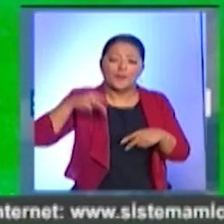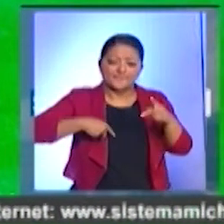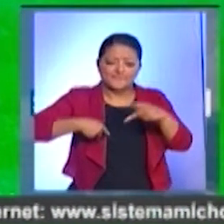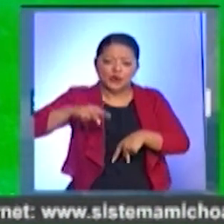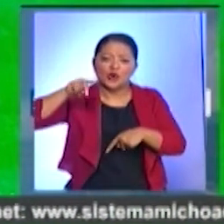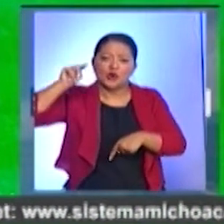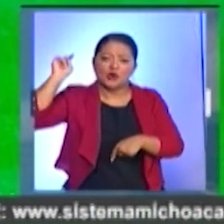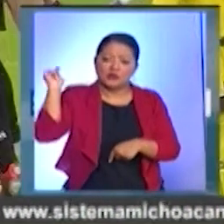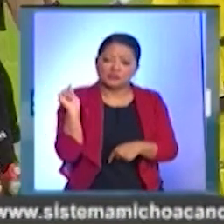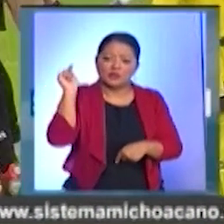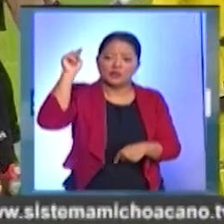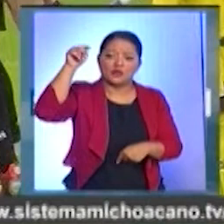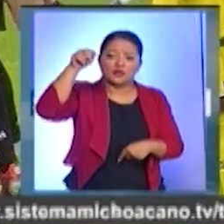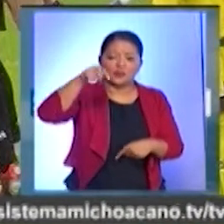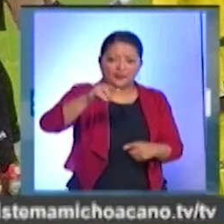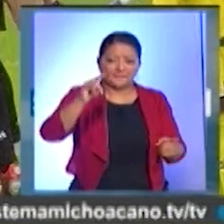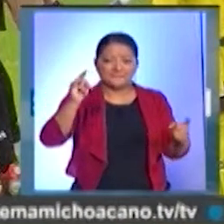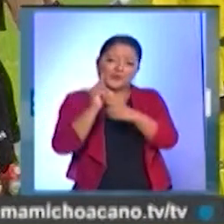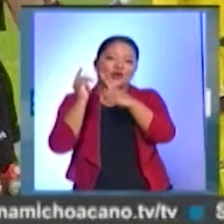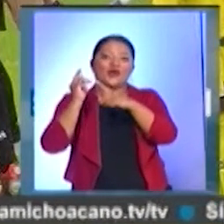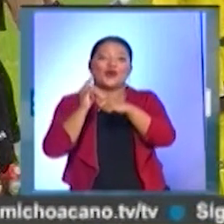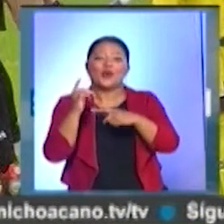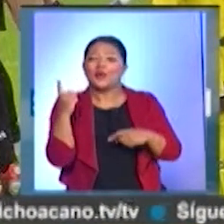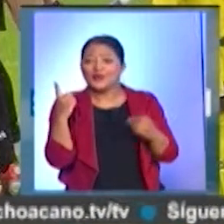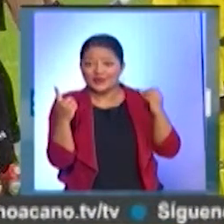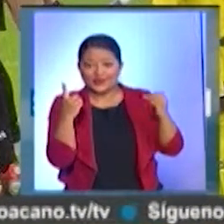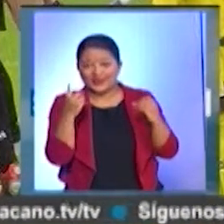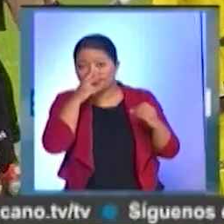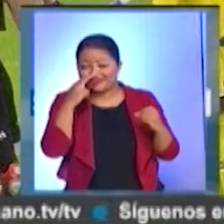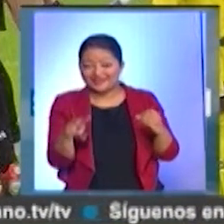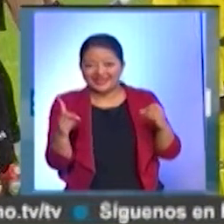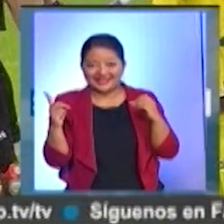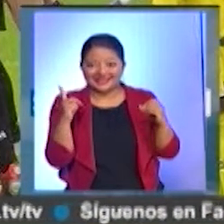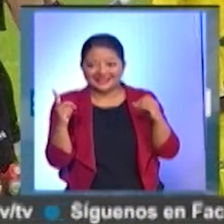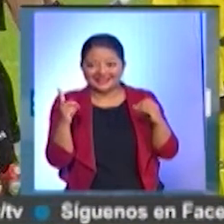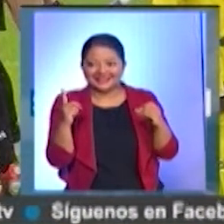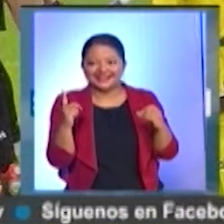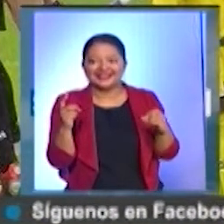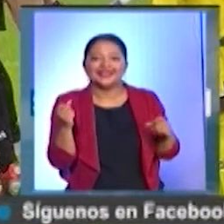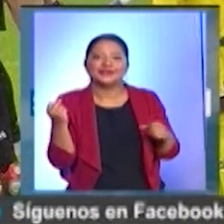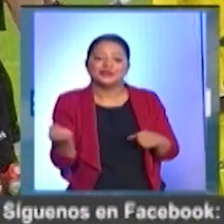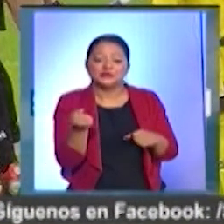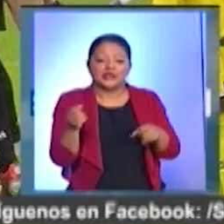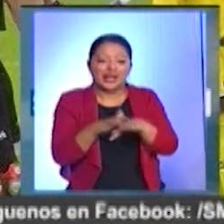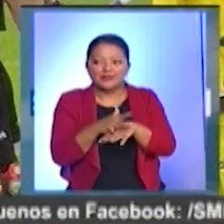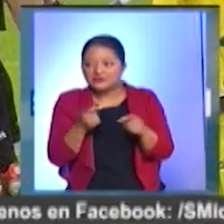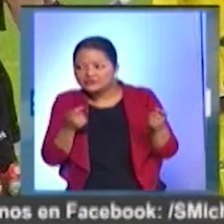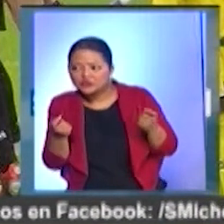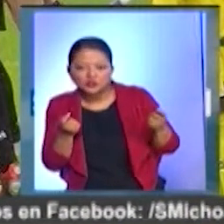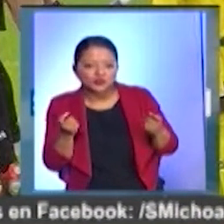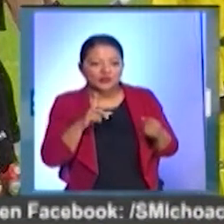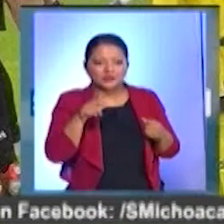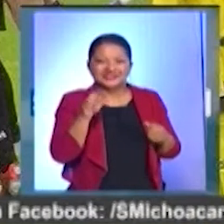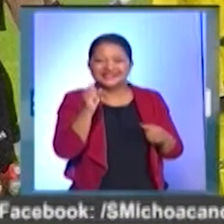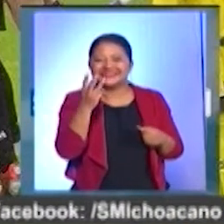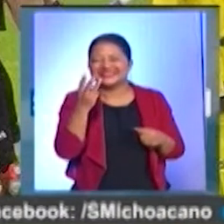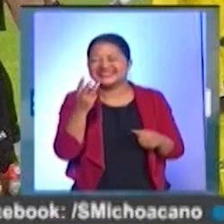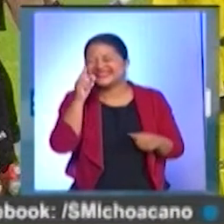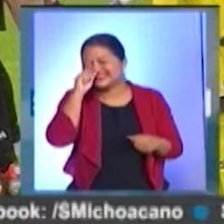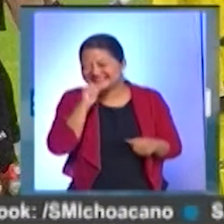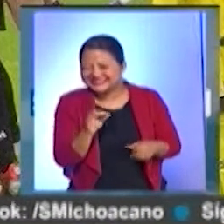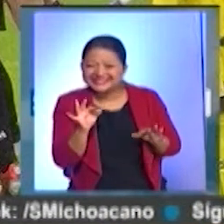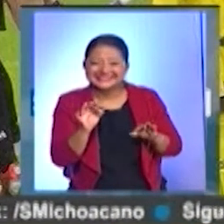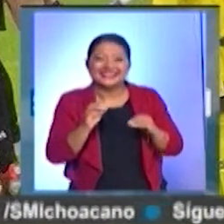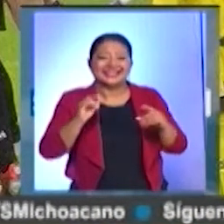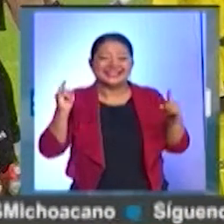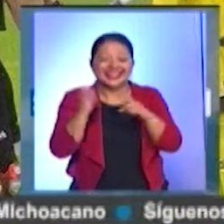pegado al poste para concretar el 1-0 para méxico que obligó al rival al cambio de estrategia al 63 vaya clara del piojo alvarado al